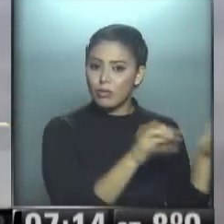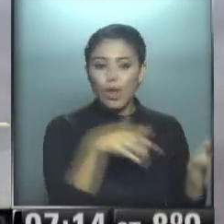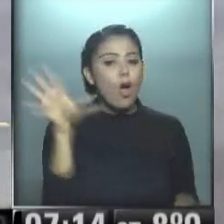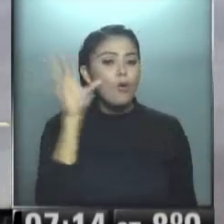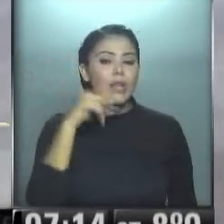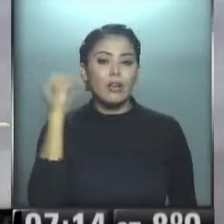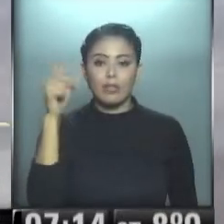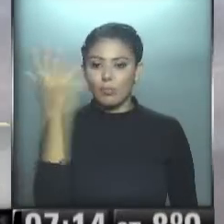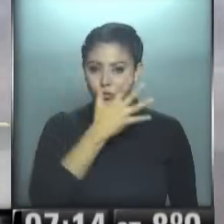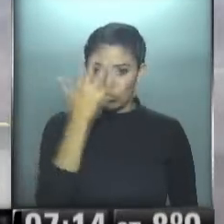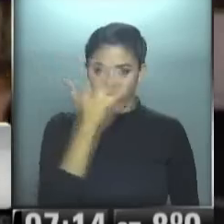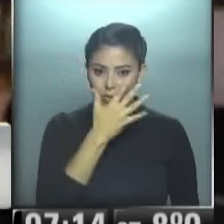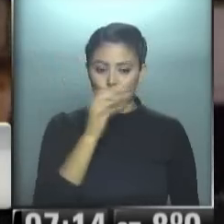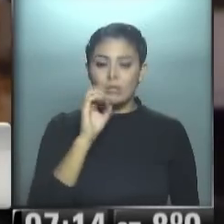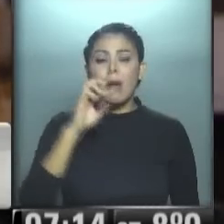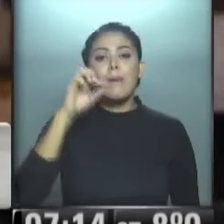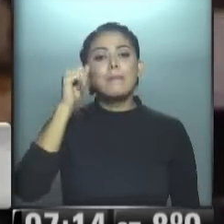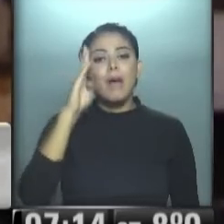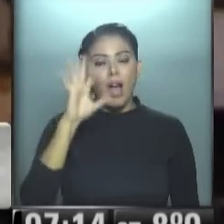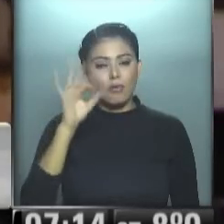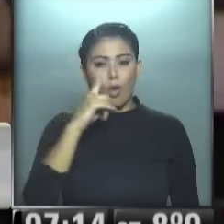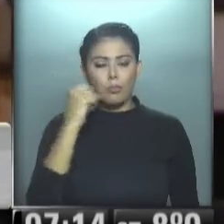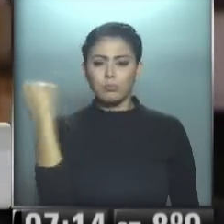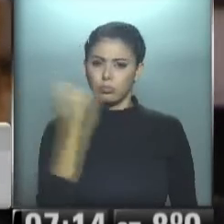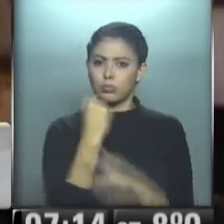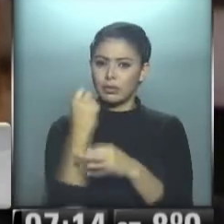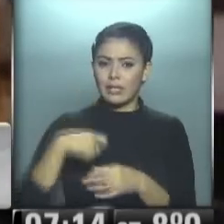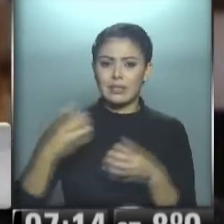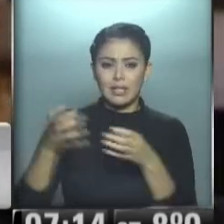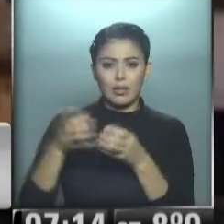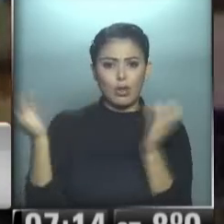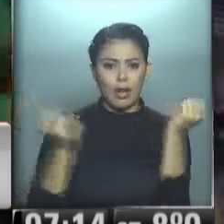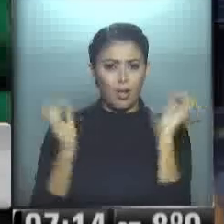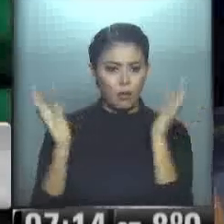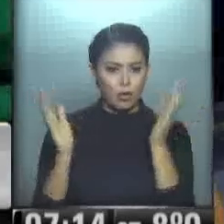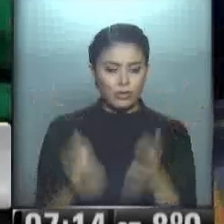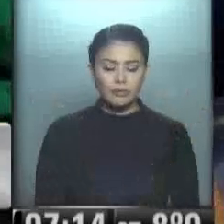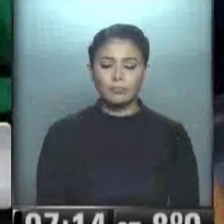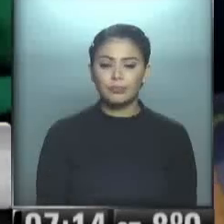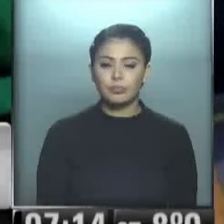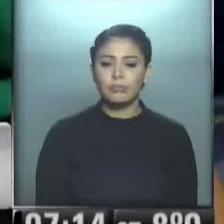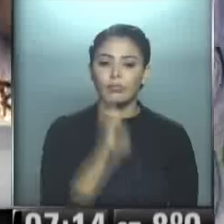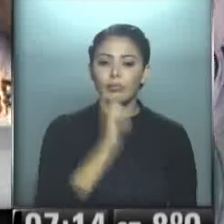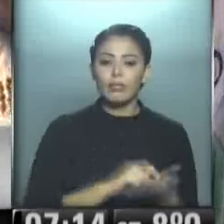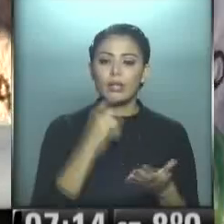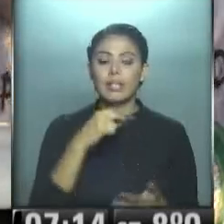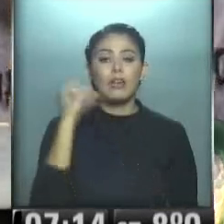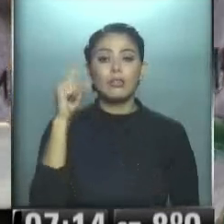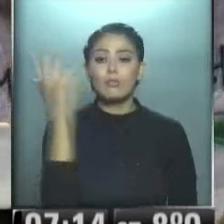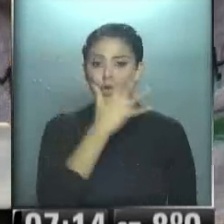Pablo Moyano, su hijo, también hombre fuerte en el sindicato de camioneros. Pablo Moyano señaló